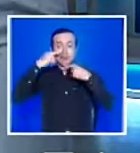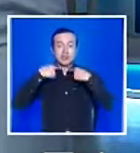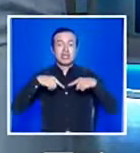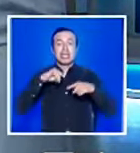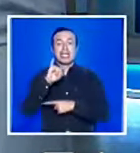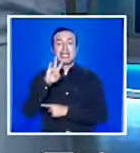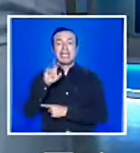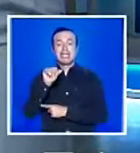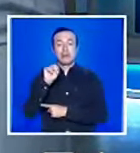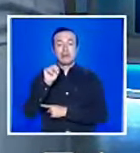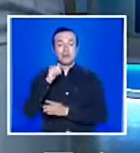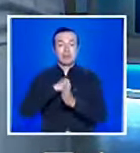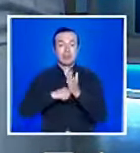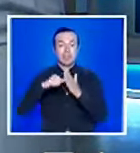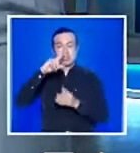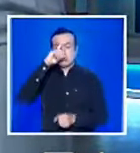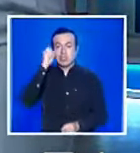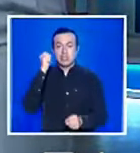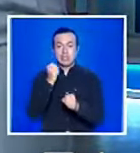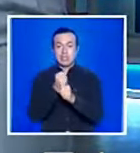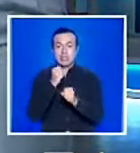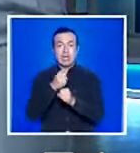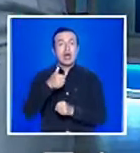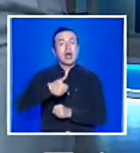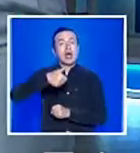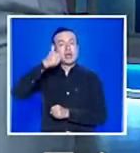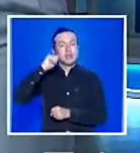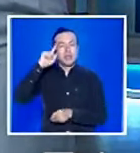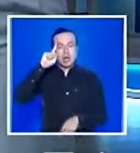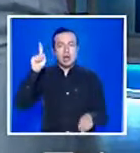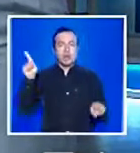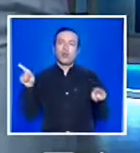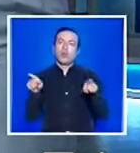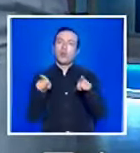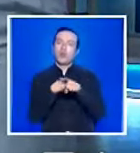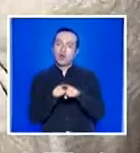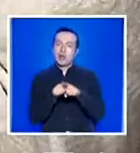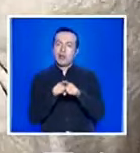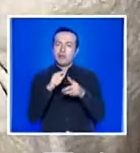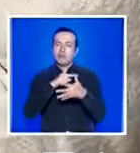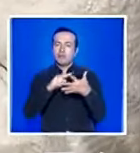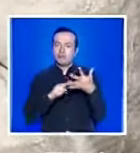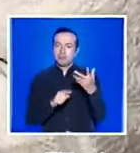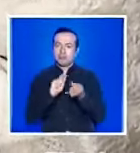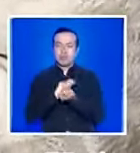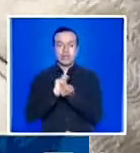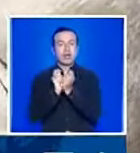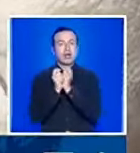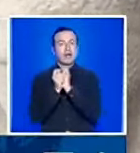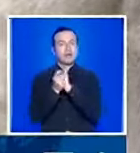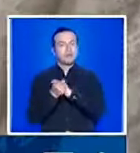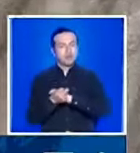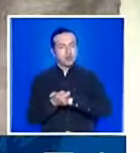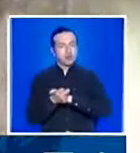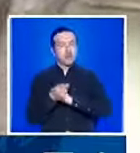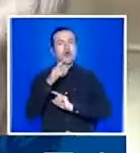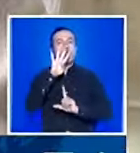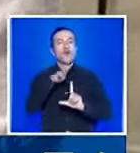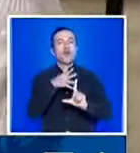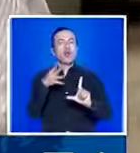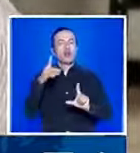Núñez, ministra de Trabajo, expidió ayer un acuerdo ministerial que permite modificar y regular la